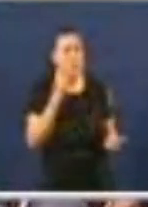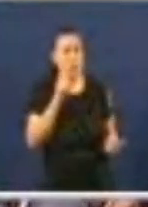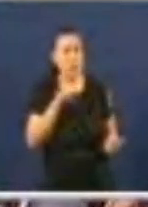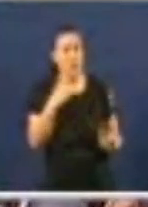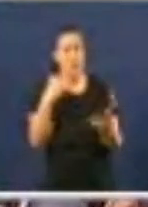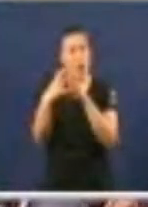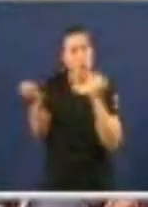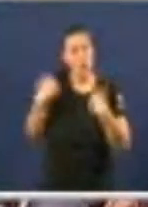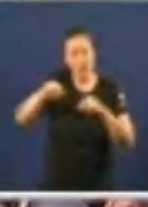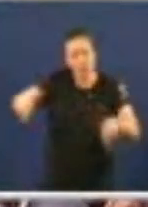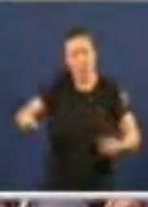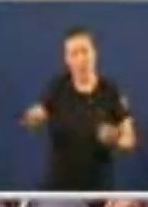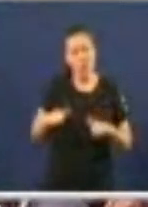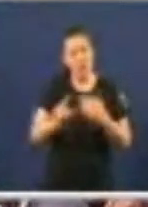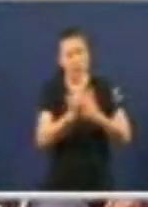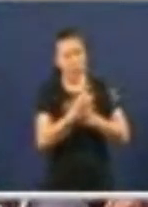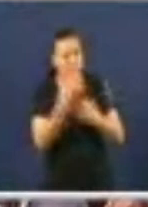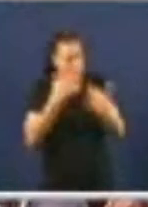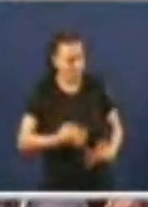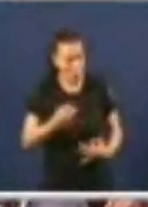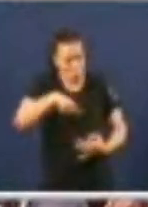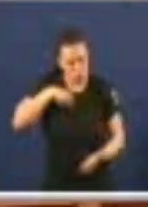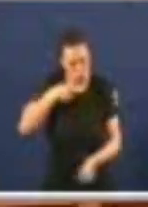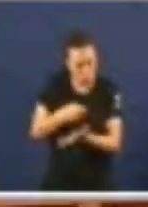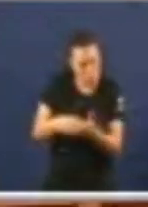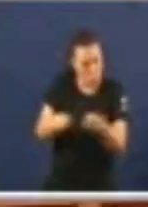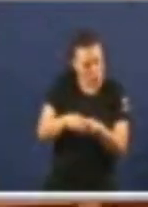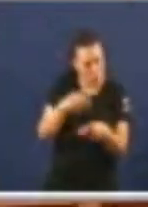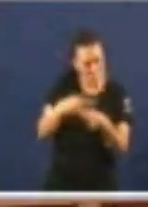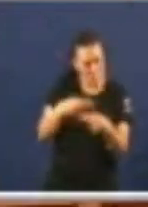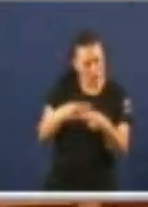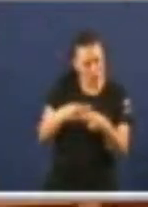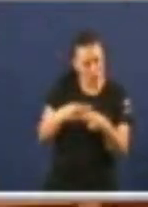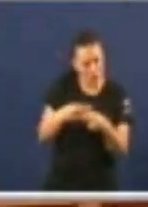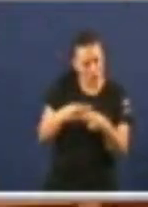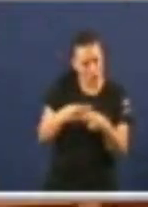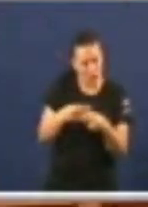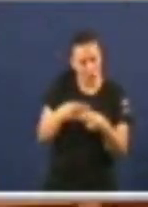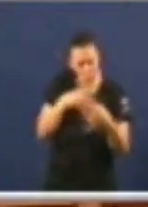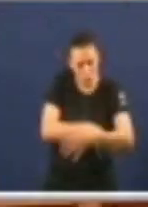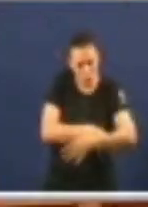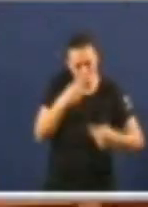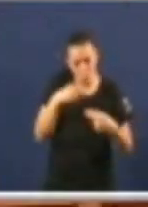acordo que xa estaba asinado co Estado ou seguimos pagando esas peaxes con recursos públicos.